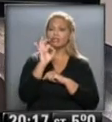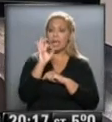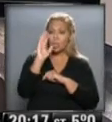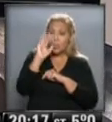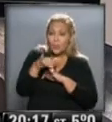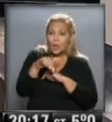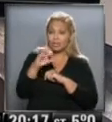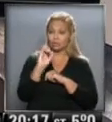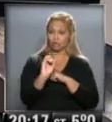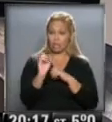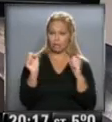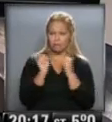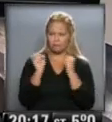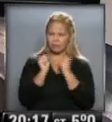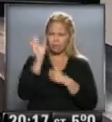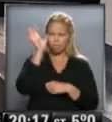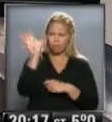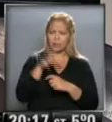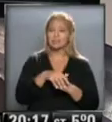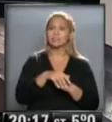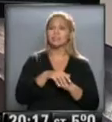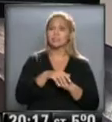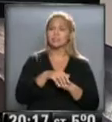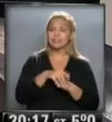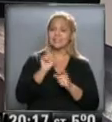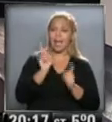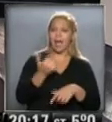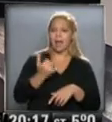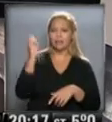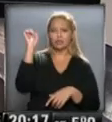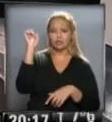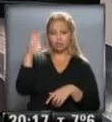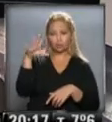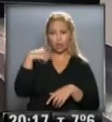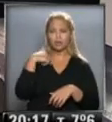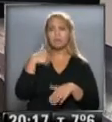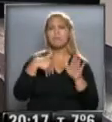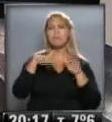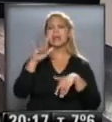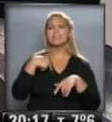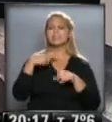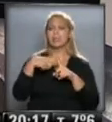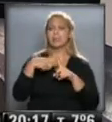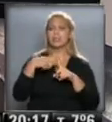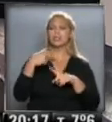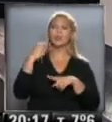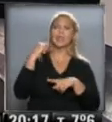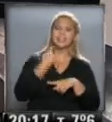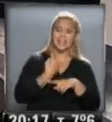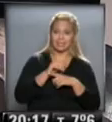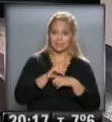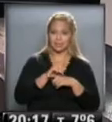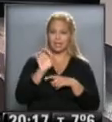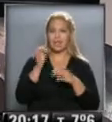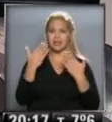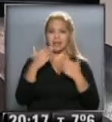de temperatura mínima. Buenas condiciones meteorológicas a pleno sol, con máximas que rondarán los 13 hasta los 16 grados. En la zona